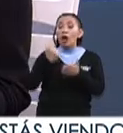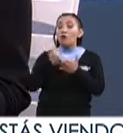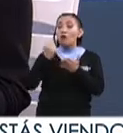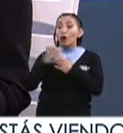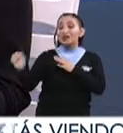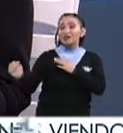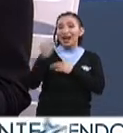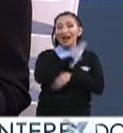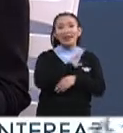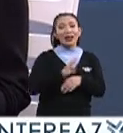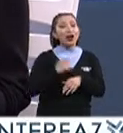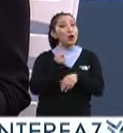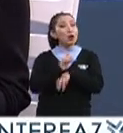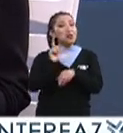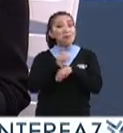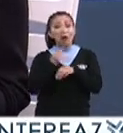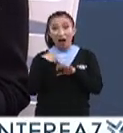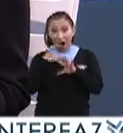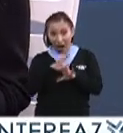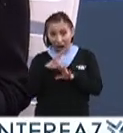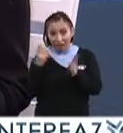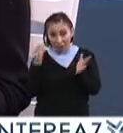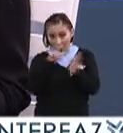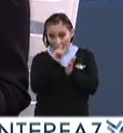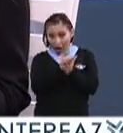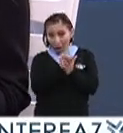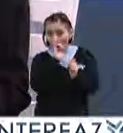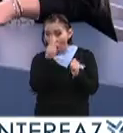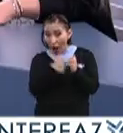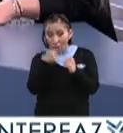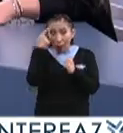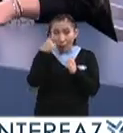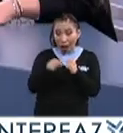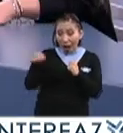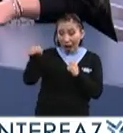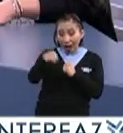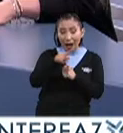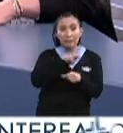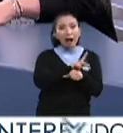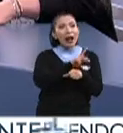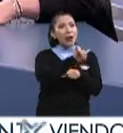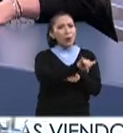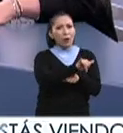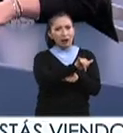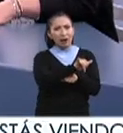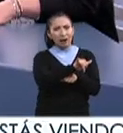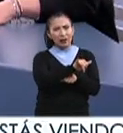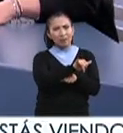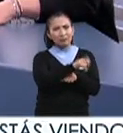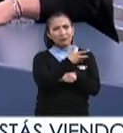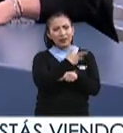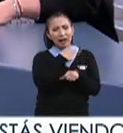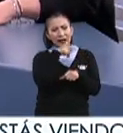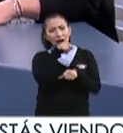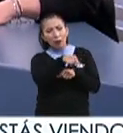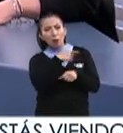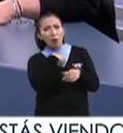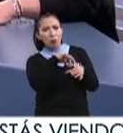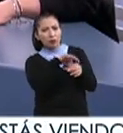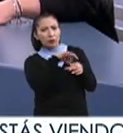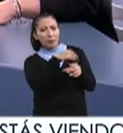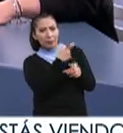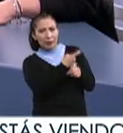candidaturas a los países. Guatemala no tiene ningún tipo de medida de acción afirmativa. Paraguay tiene filtrada por las